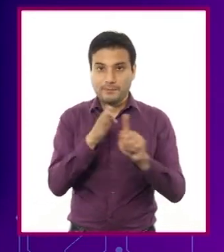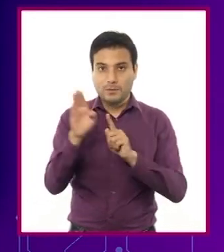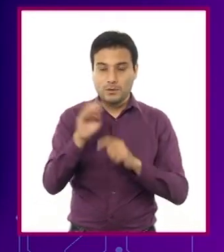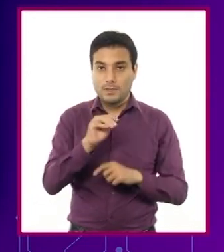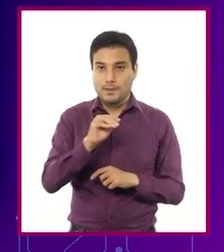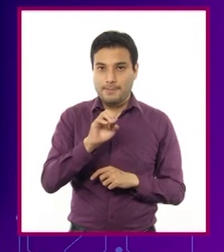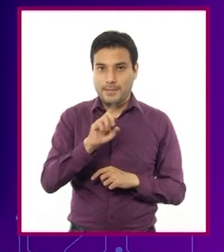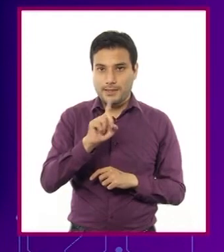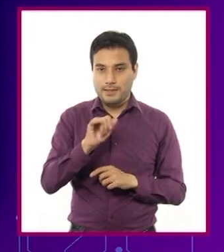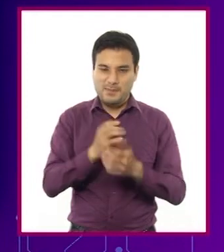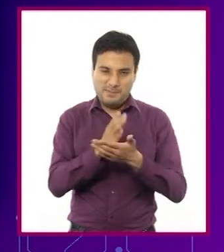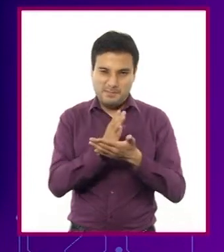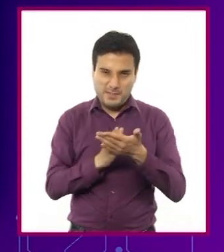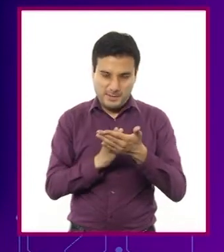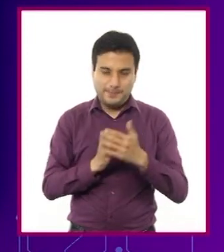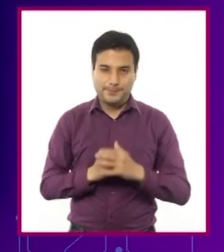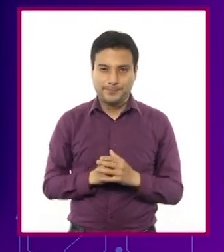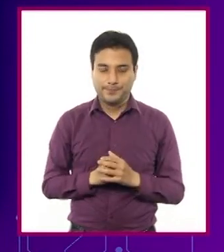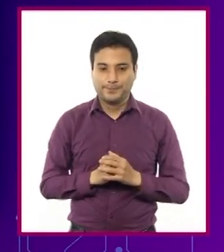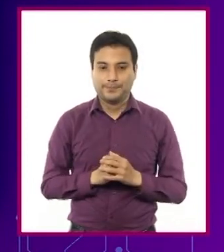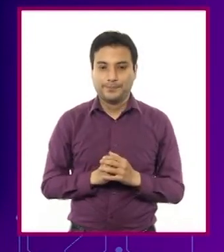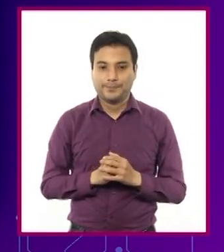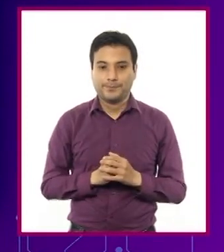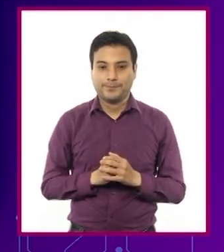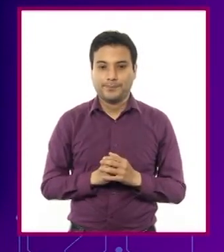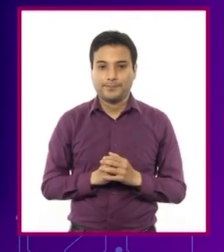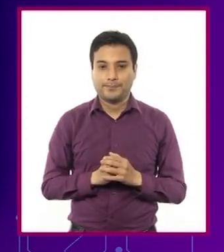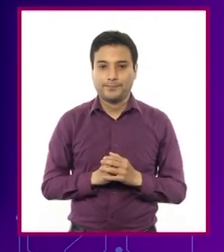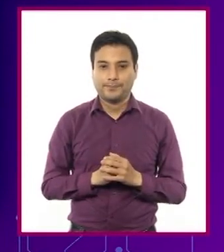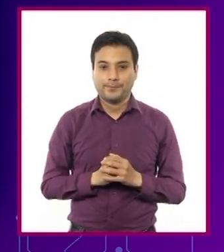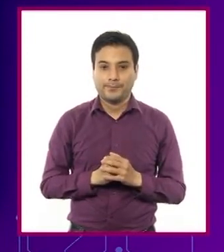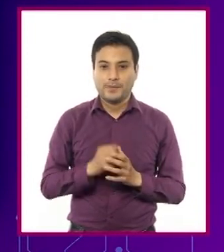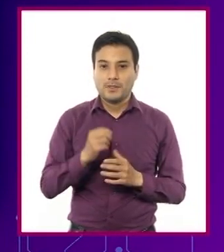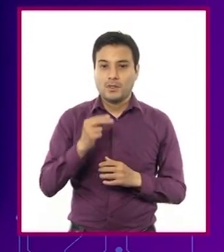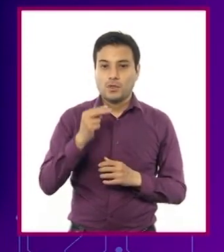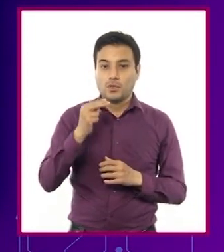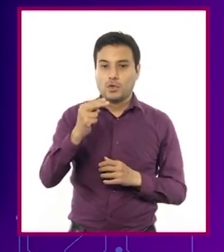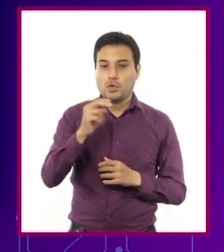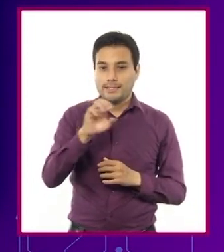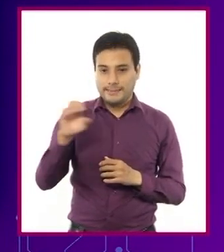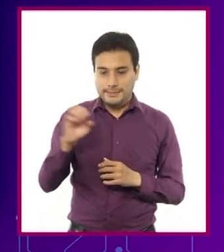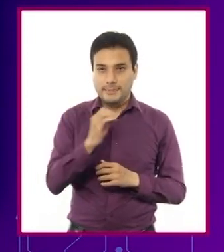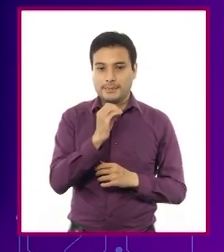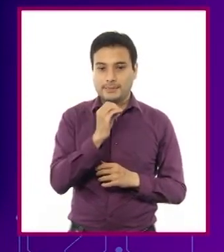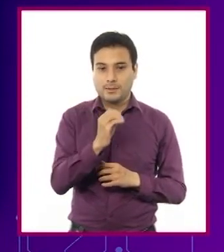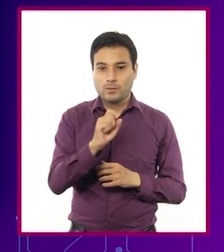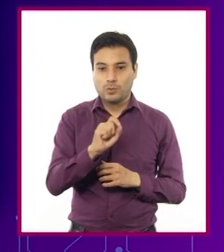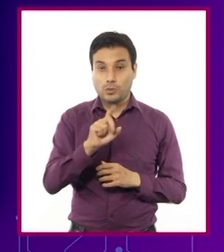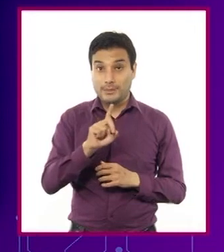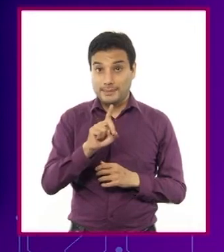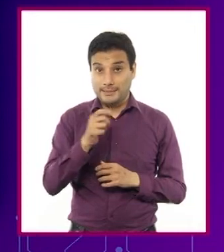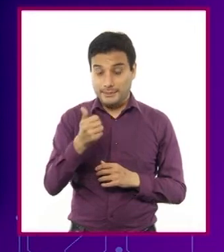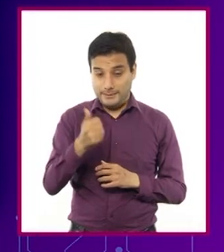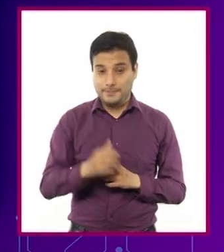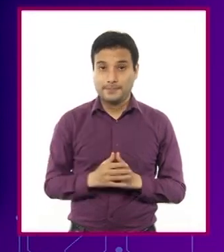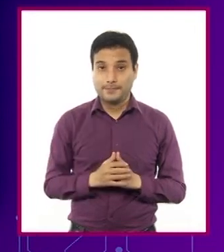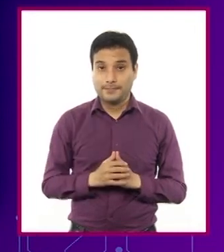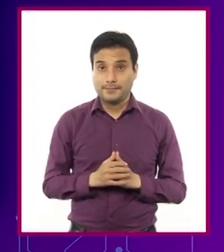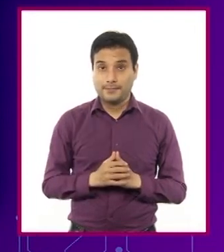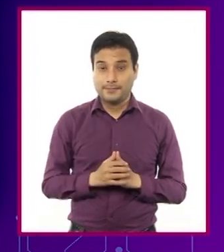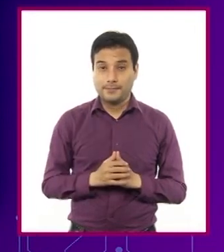desviación media y rango de cada zona. Marina Noreste, desviación media